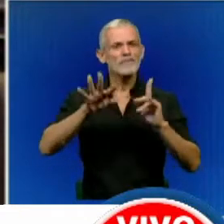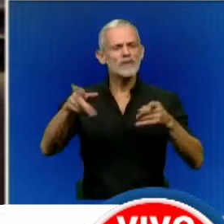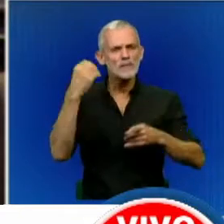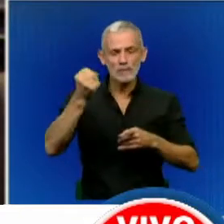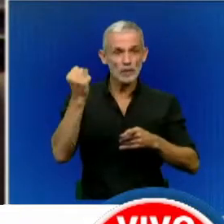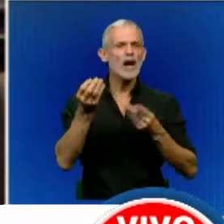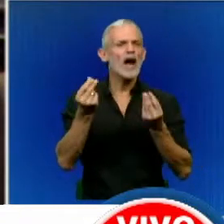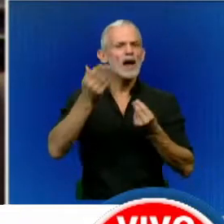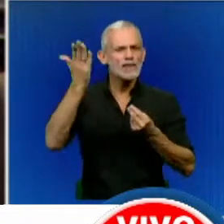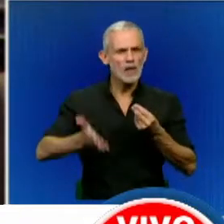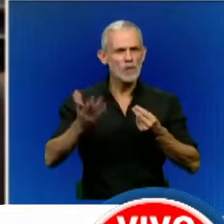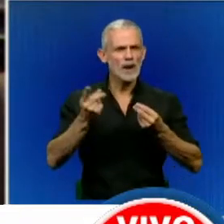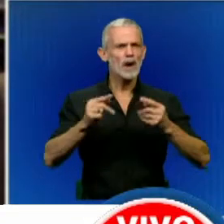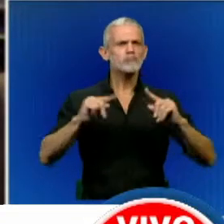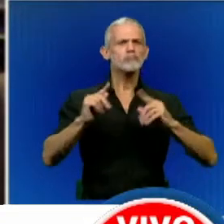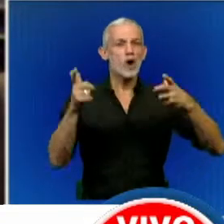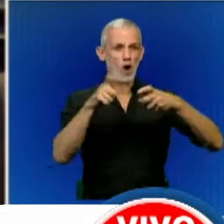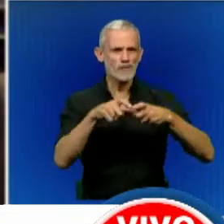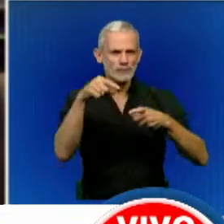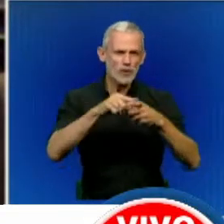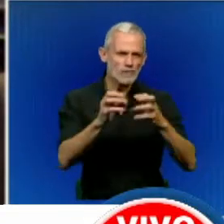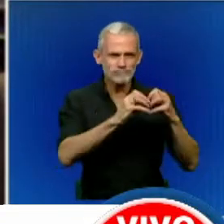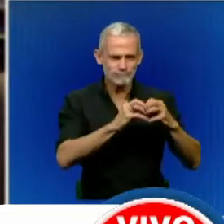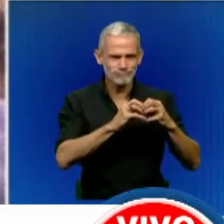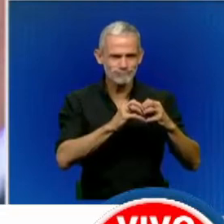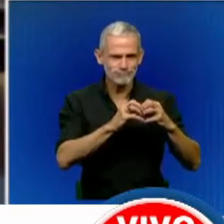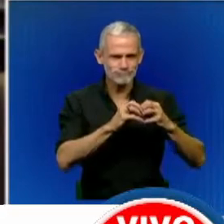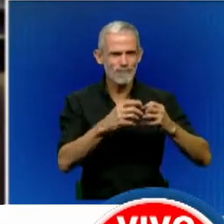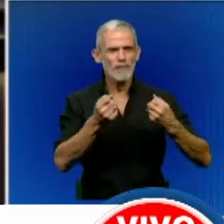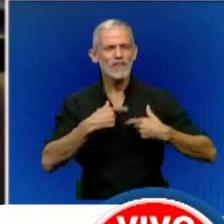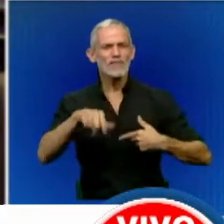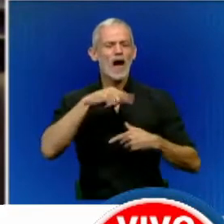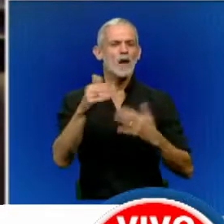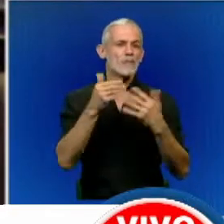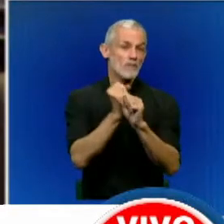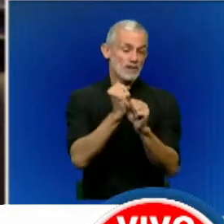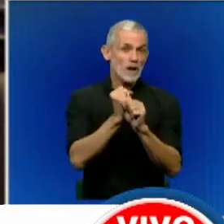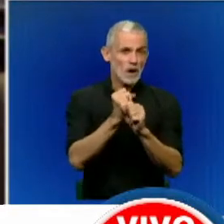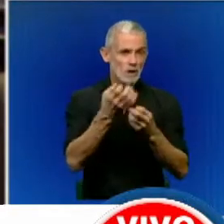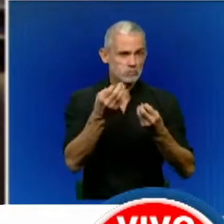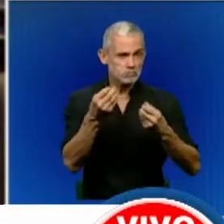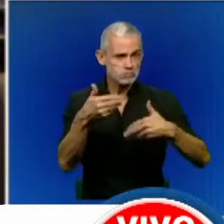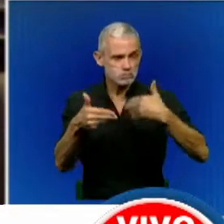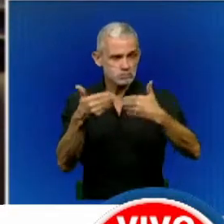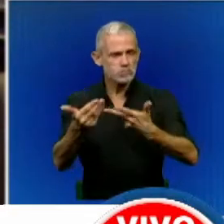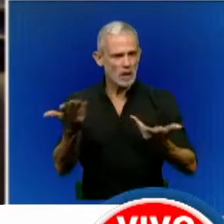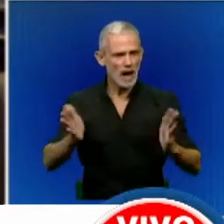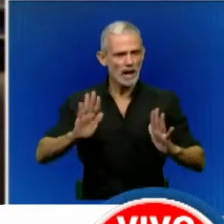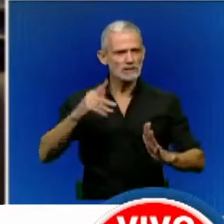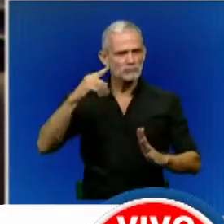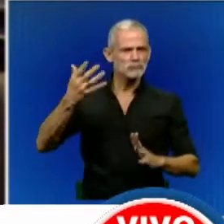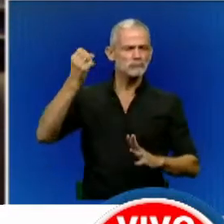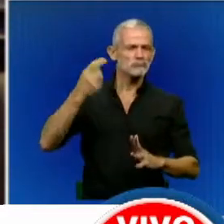su calidad humana para conducir la comisión, que realmente ha permitido trabajar de modo fructífero, incluso